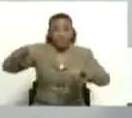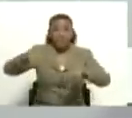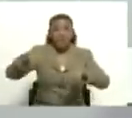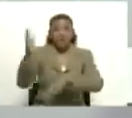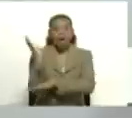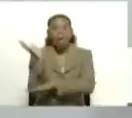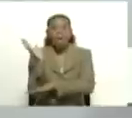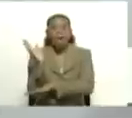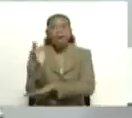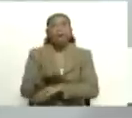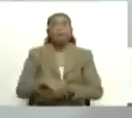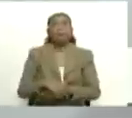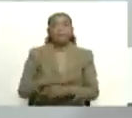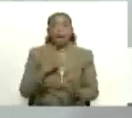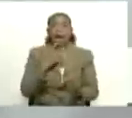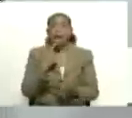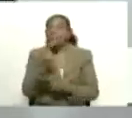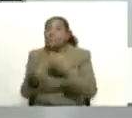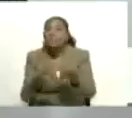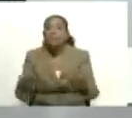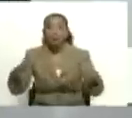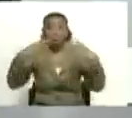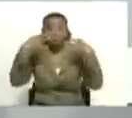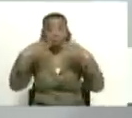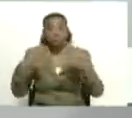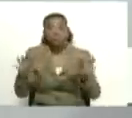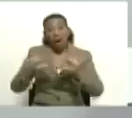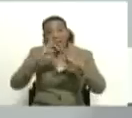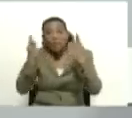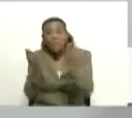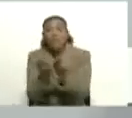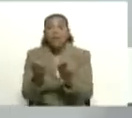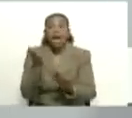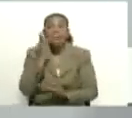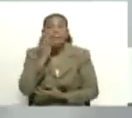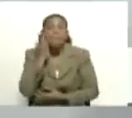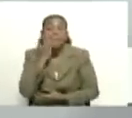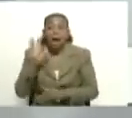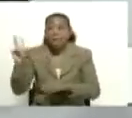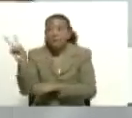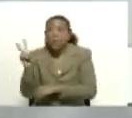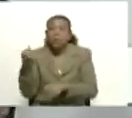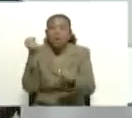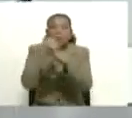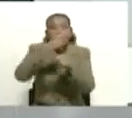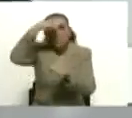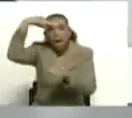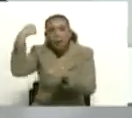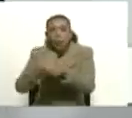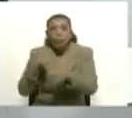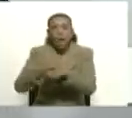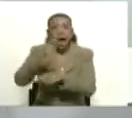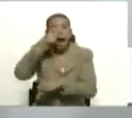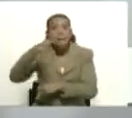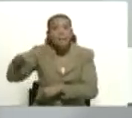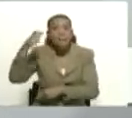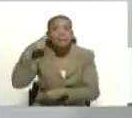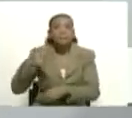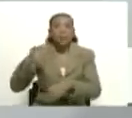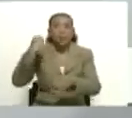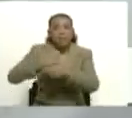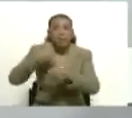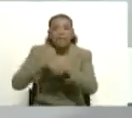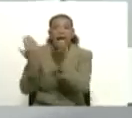quiero hablarle a la familia venezolana, a la madre venezolana, al trabajador, al campesino, al obrero,